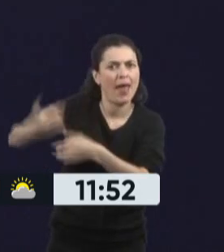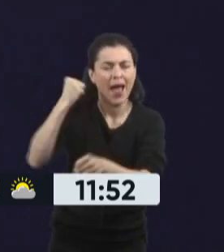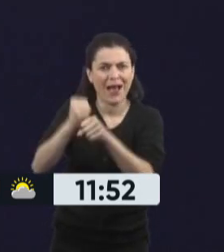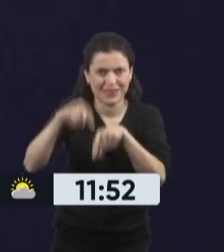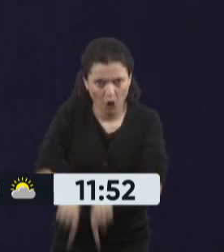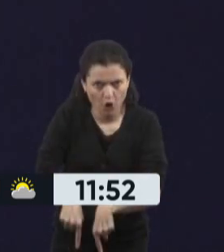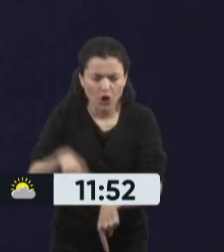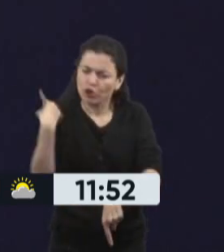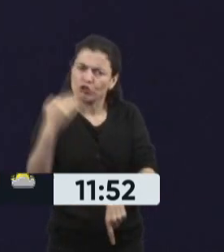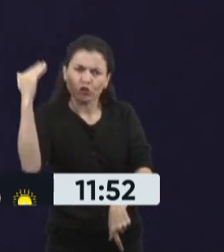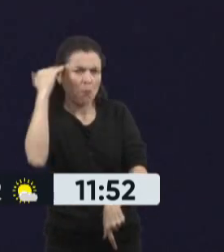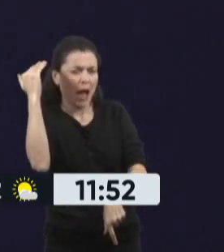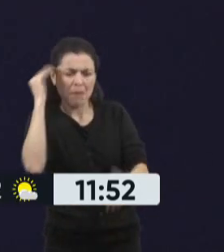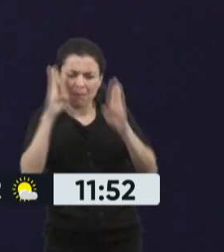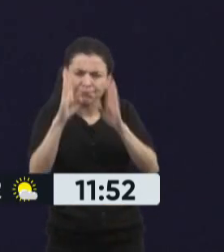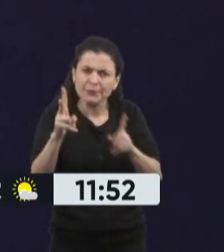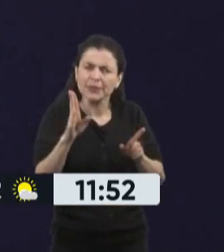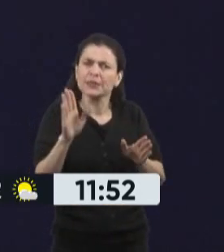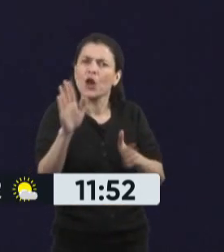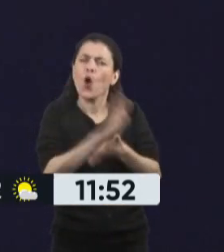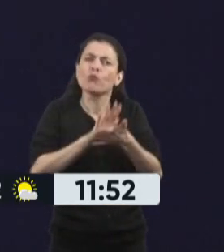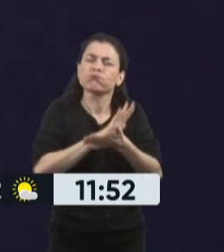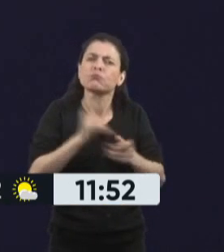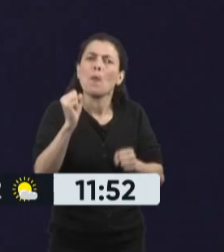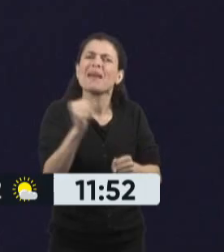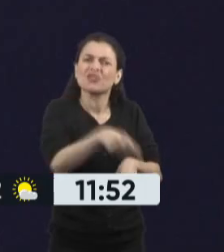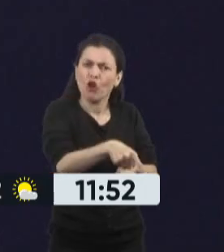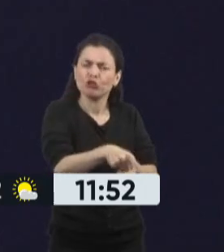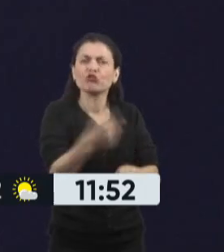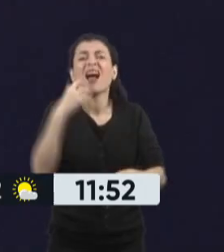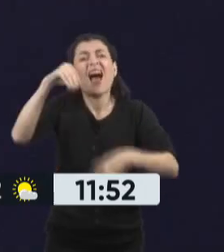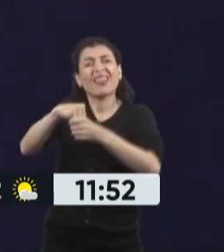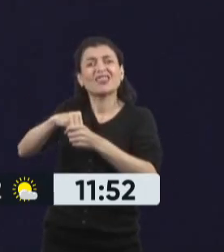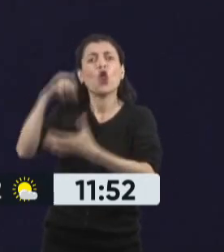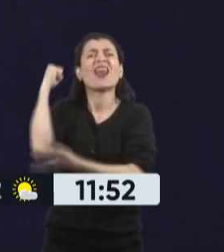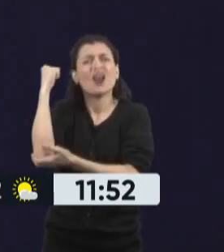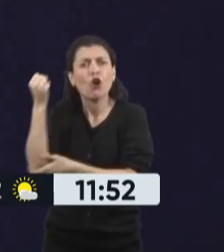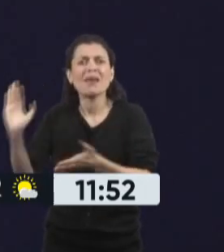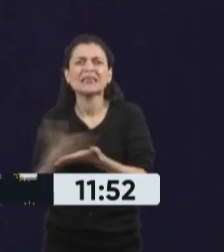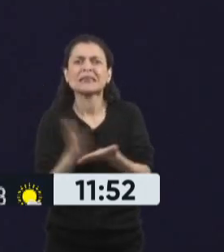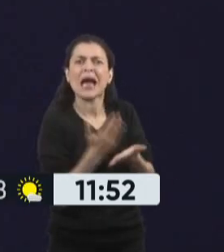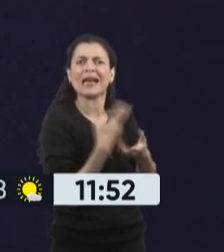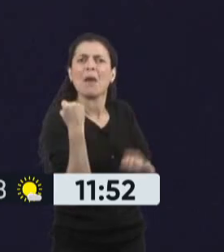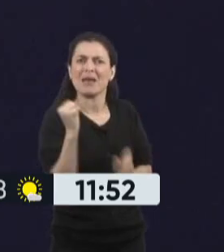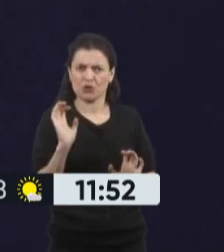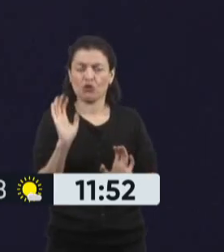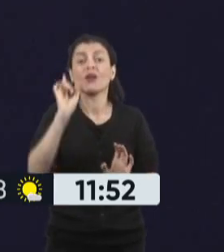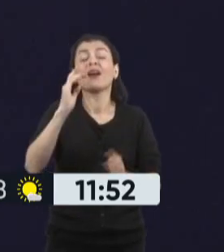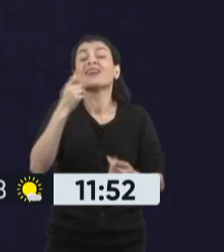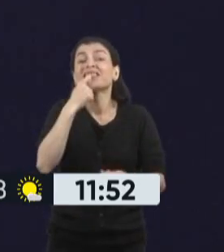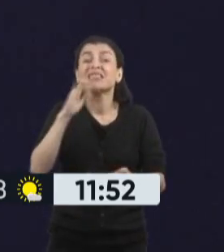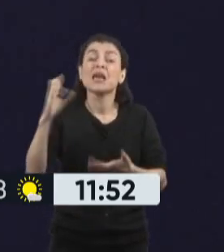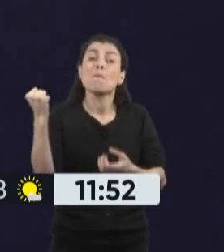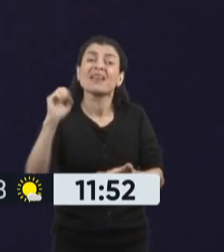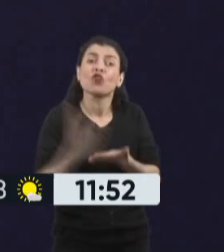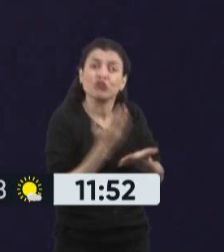obsesión es con que cada vez haya menos pesos en la economía, porque eso va a hacer que efectivamente la inflación se termine de pulverizar.